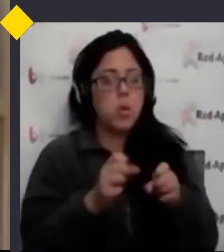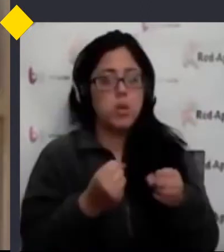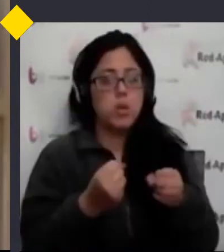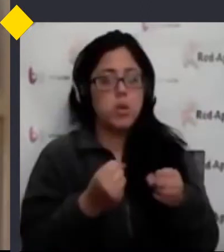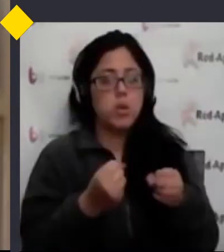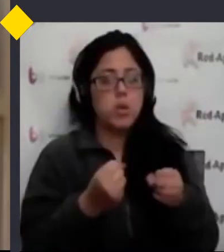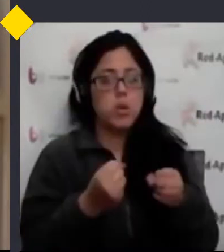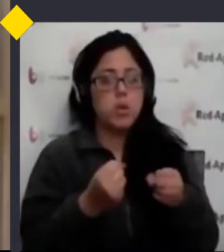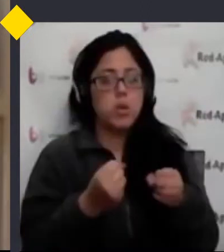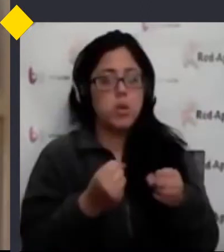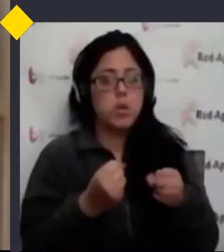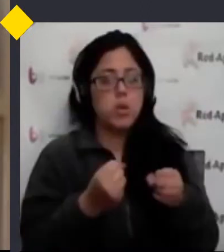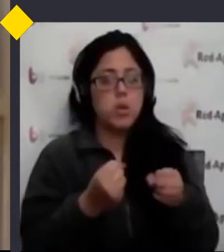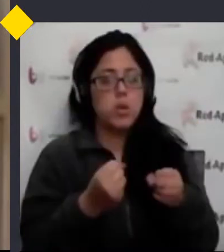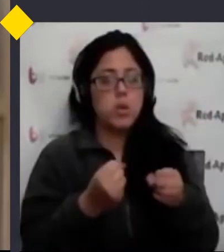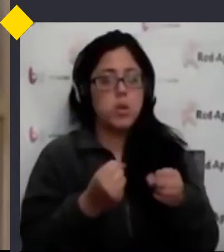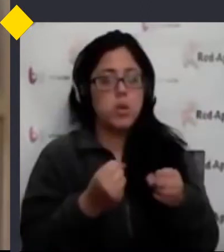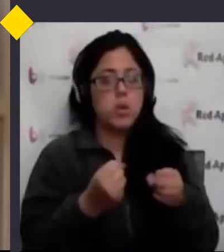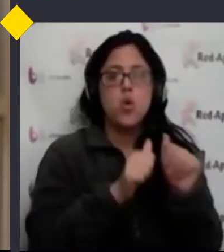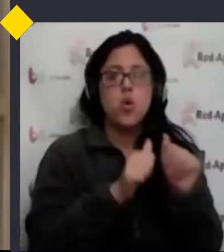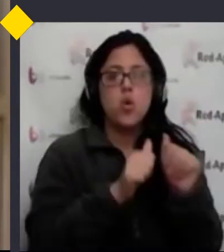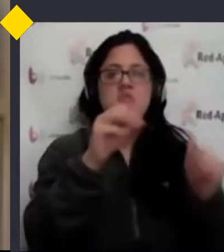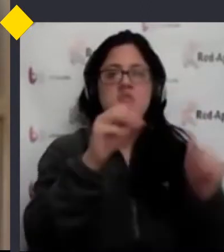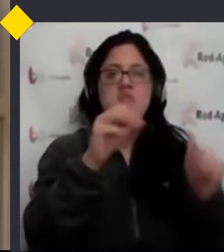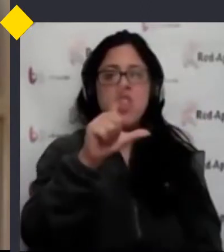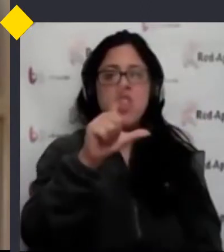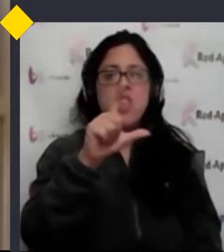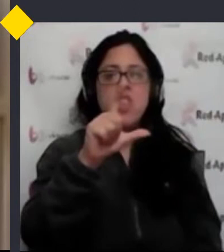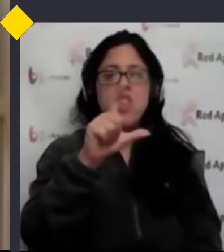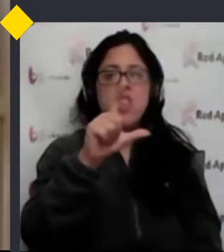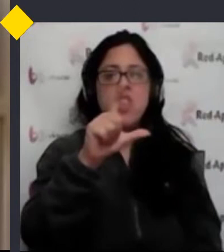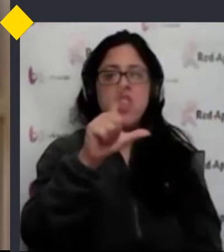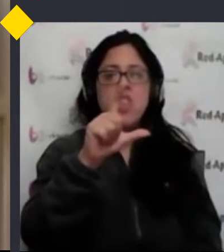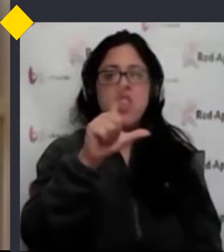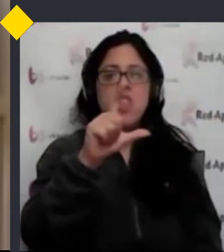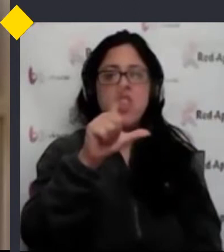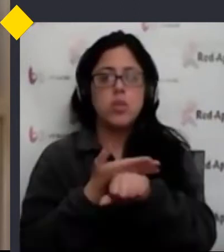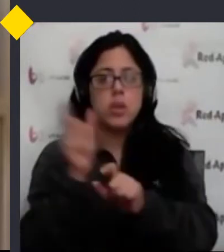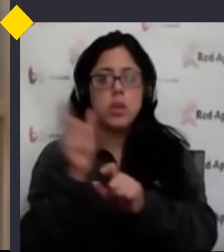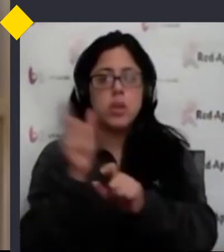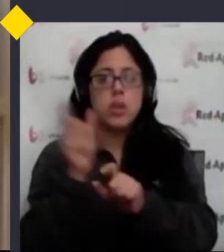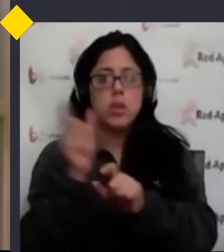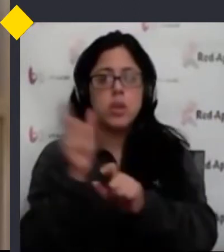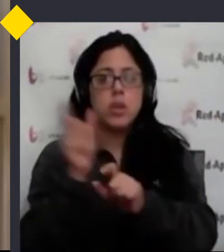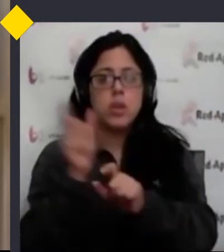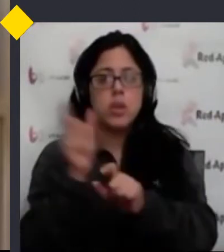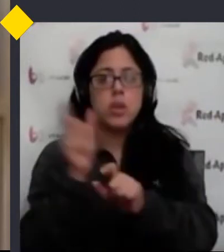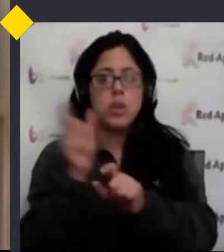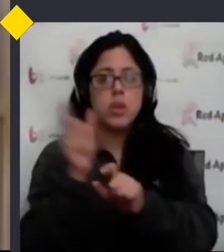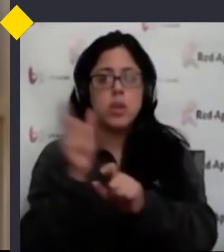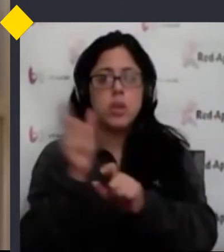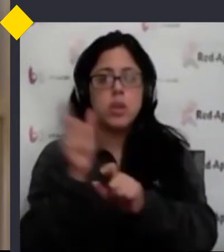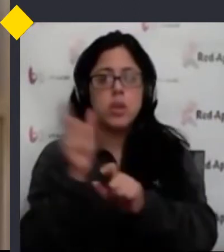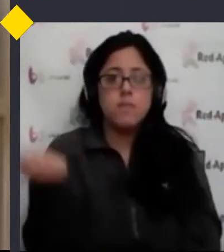universidad, algunos decanos decidieron demandar la vuelta de esas mujeres, de esos padres, de esas madres, a los lugares de